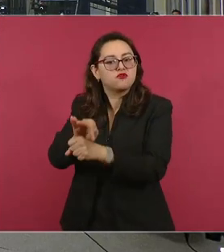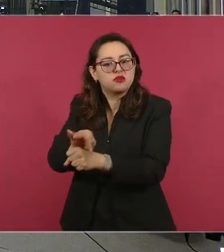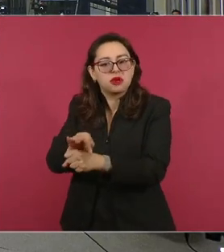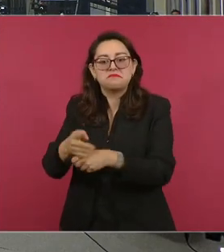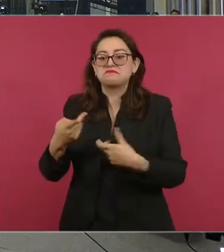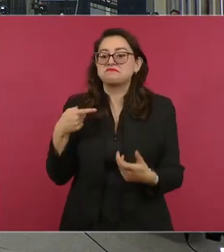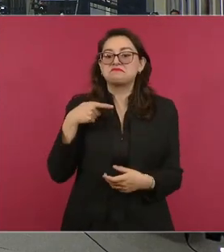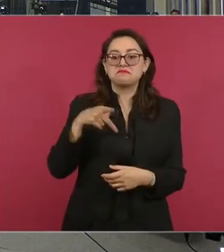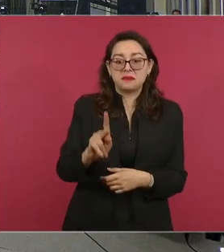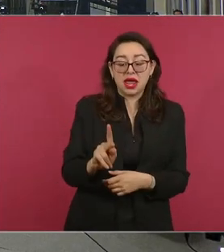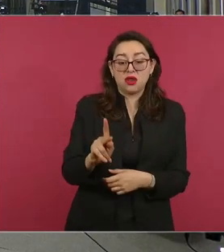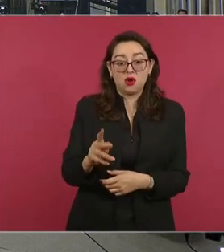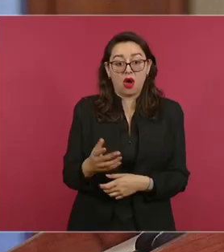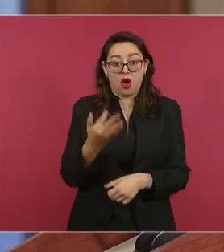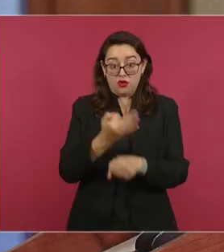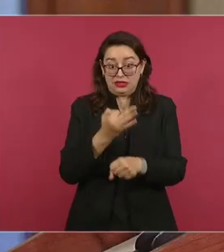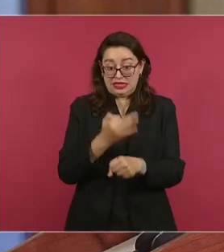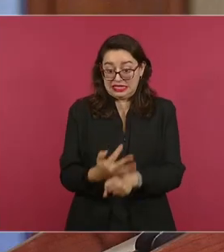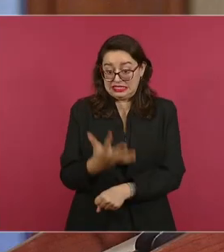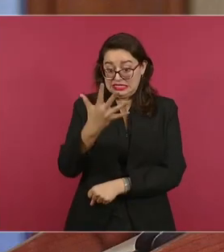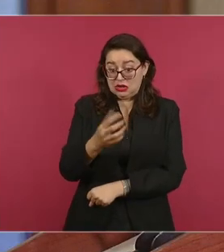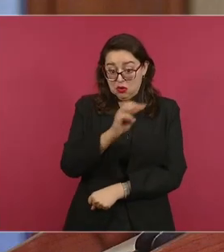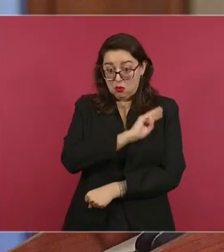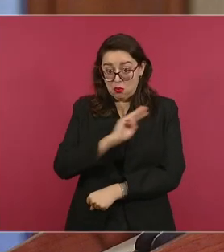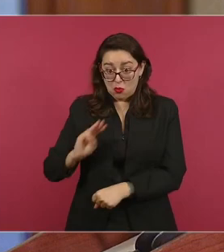concentra sin duda en estos 5 municipios, Enrique. Son